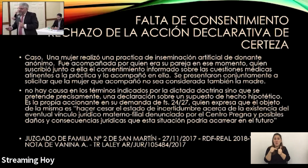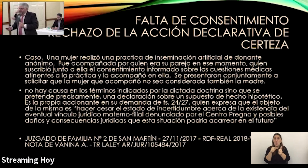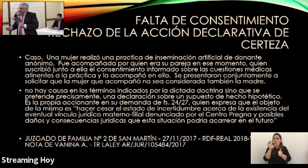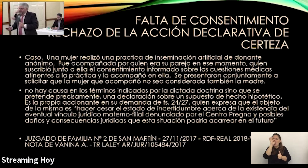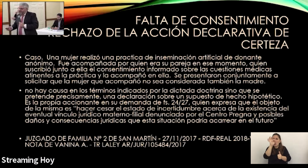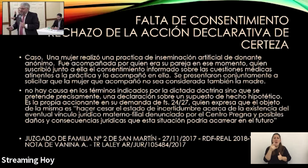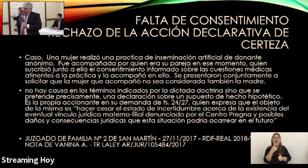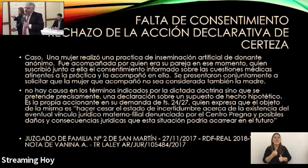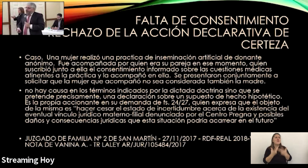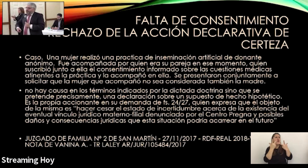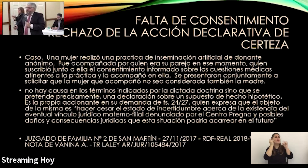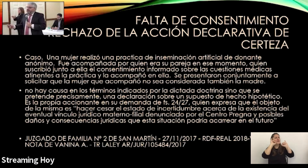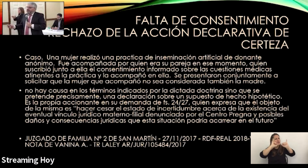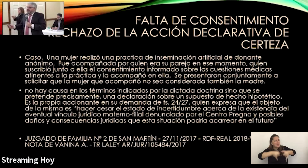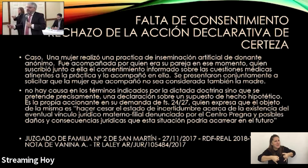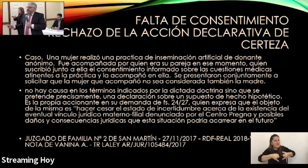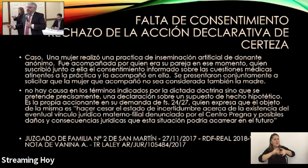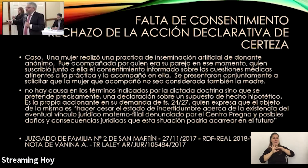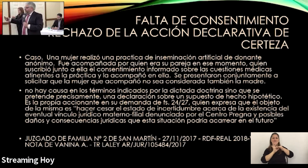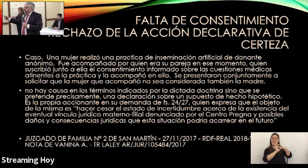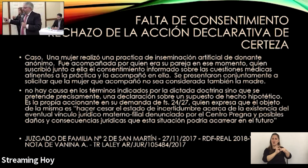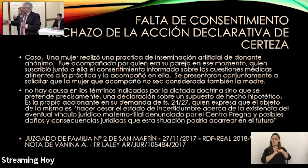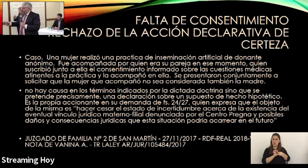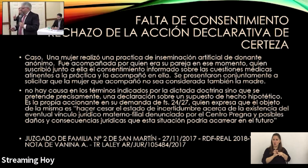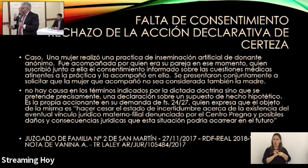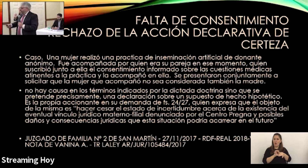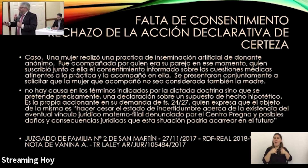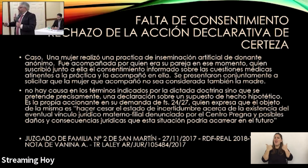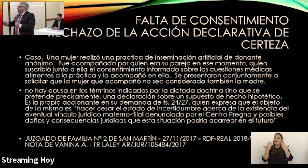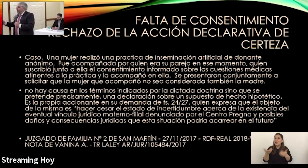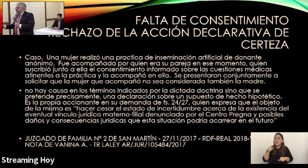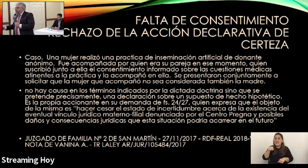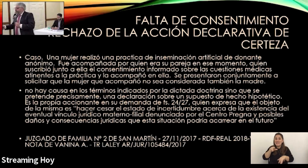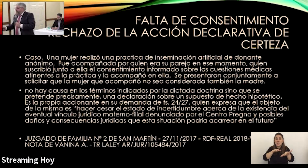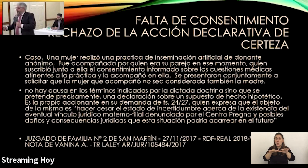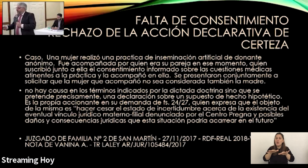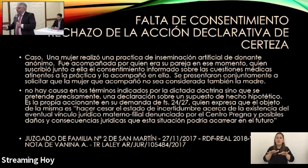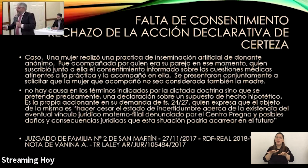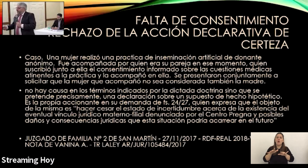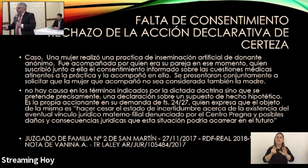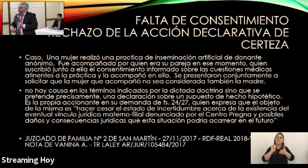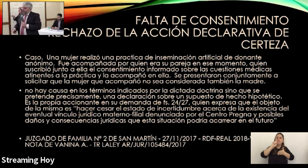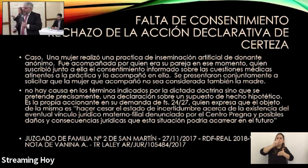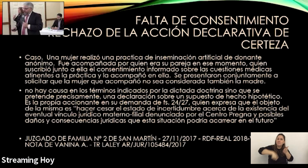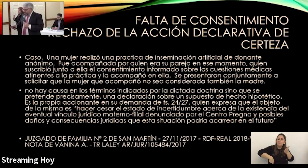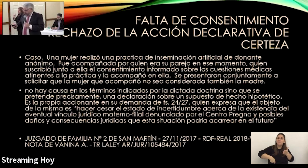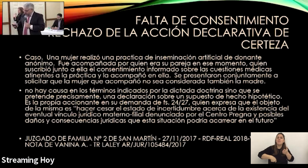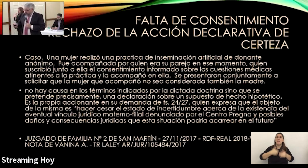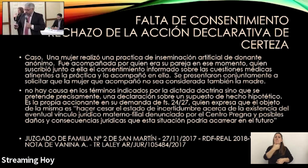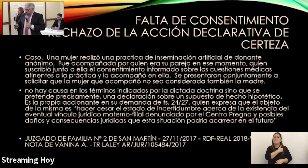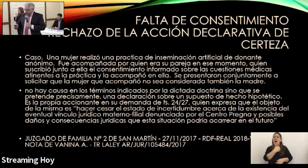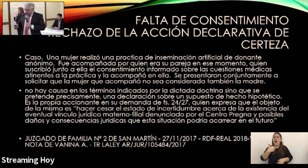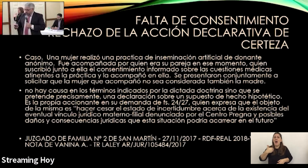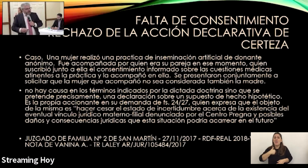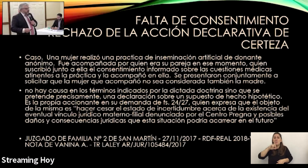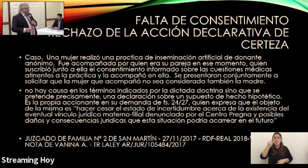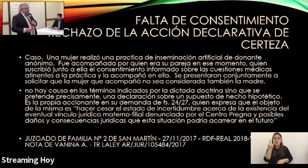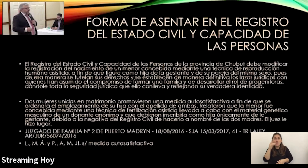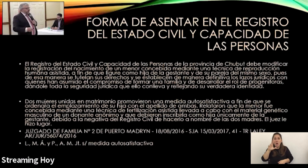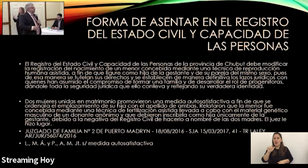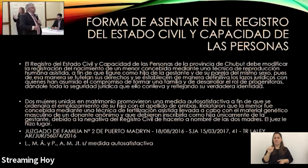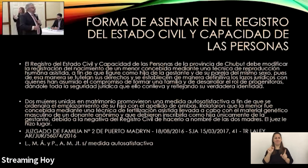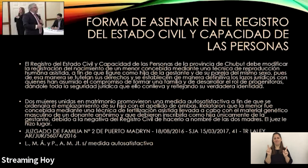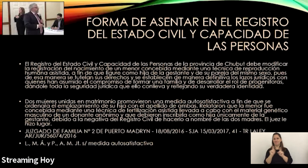consentimiento a los fines filiatorios, razón por la cual de ninguna manera podía ser considerada la madre en los términos del